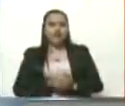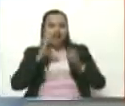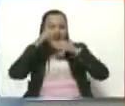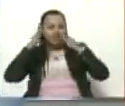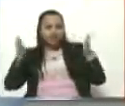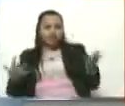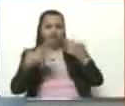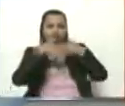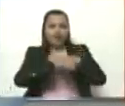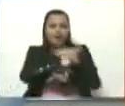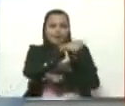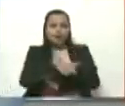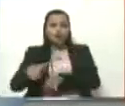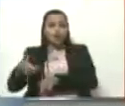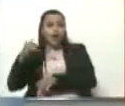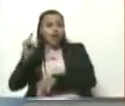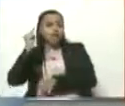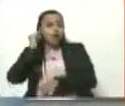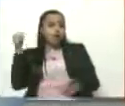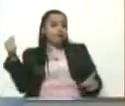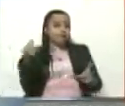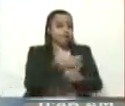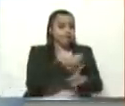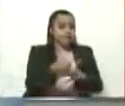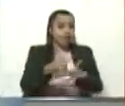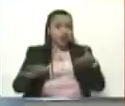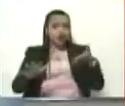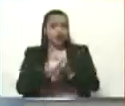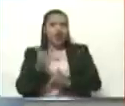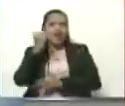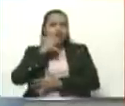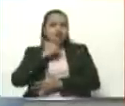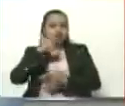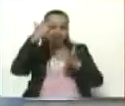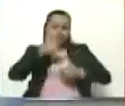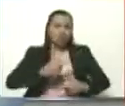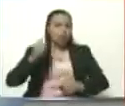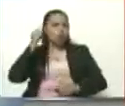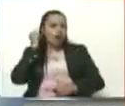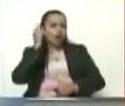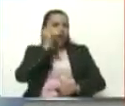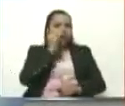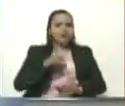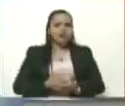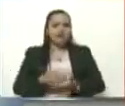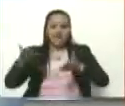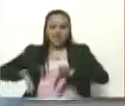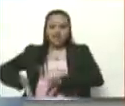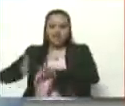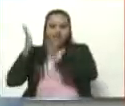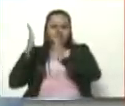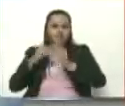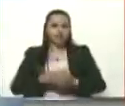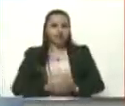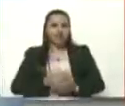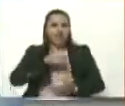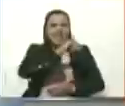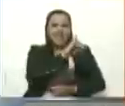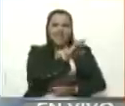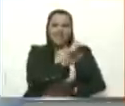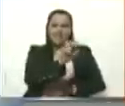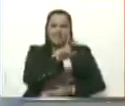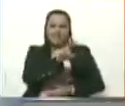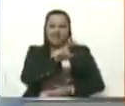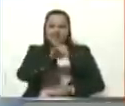integral de víctimas a víctimas de delitos de violencia de género en el edificio iberia ubicado